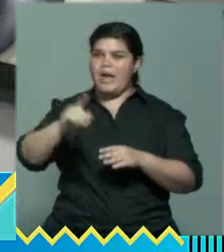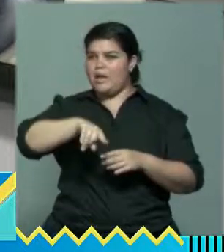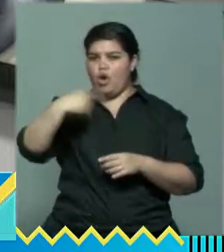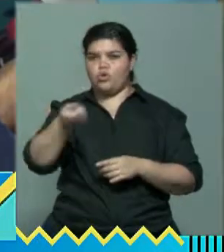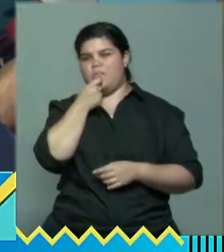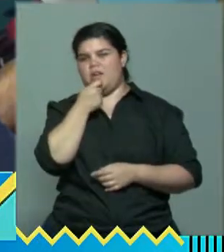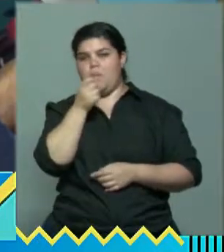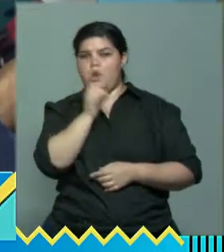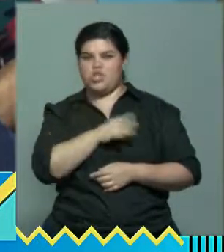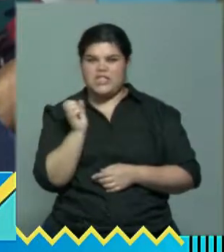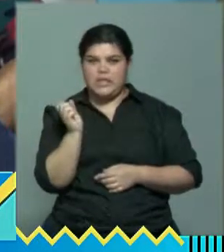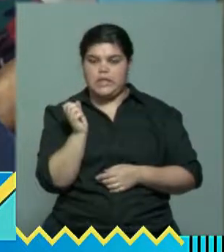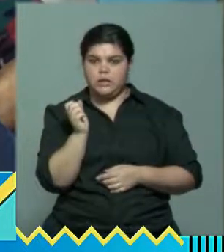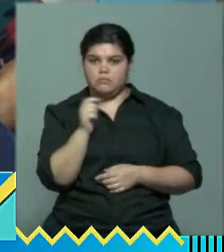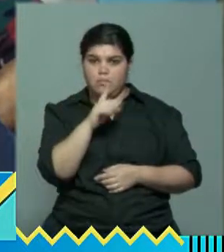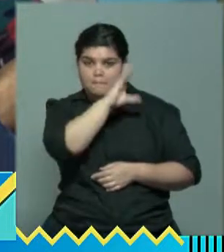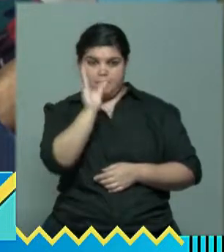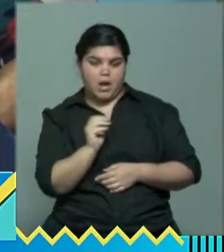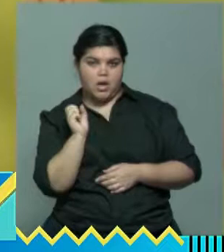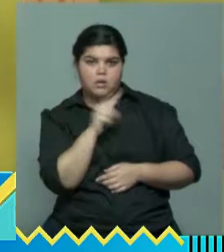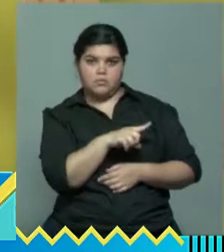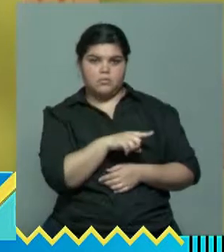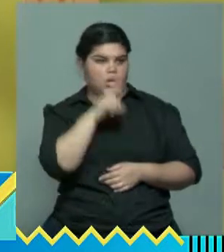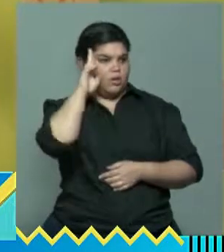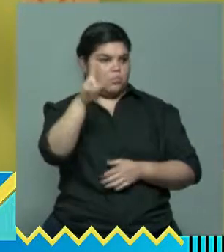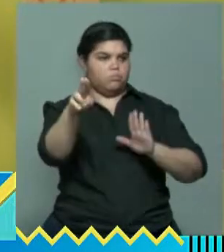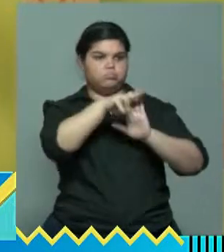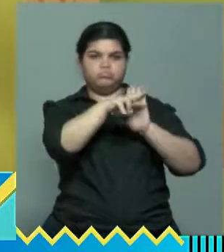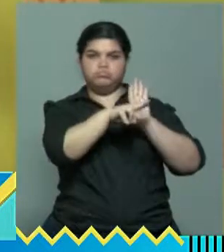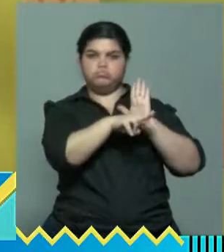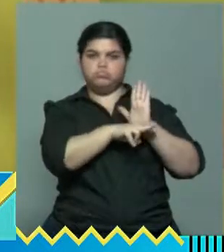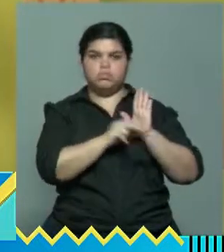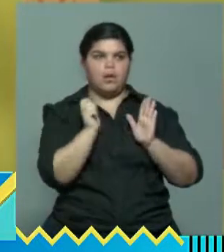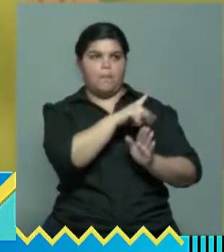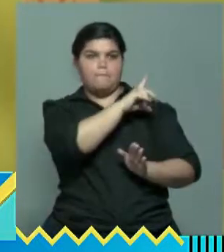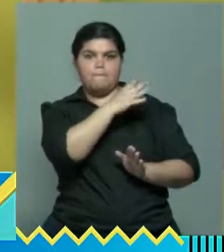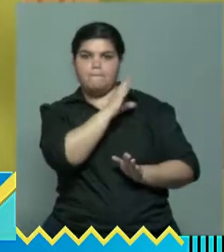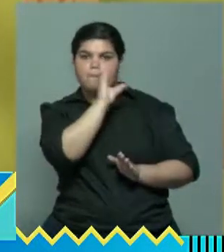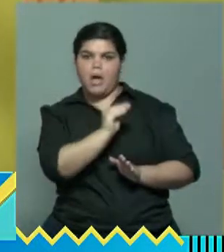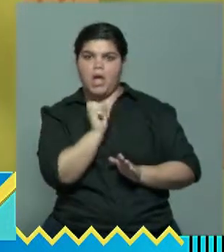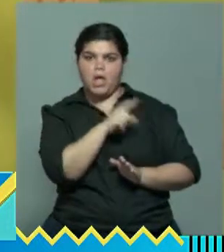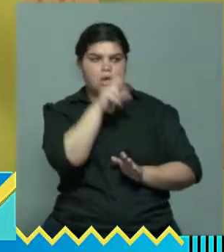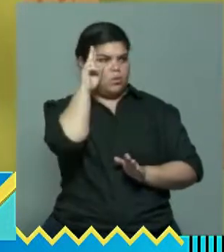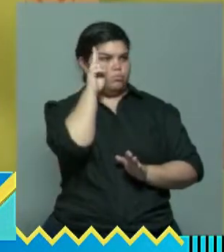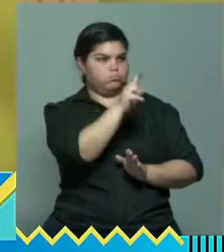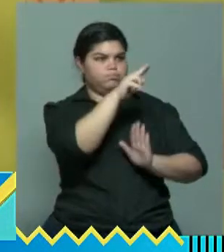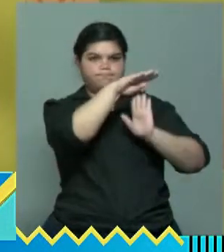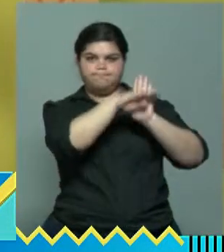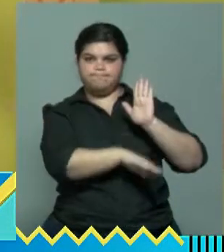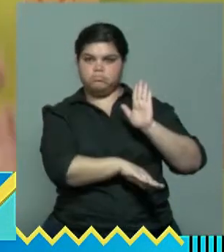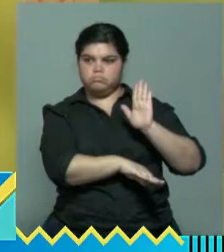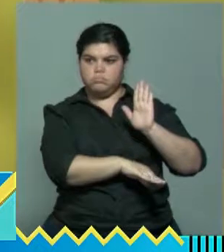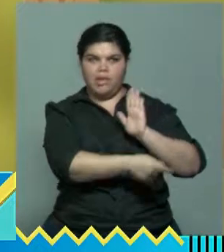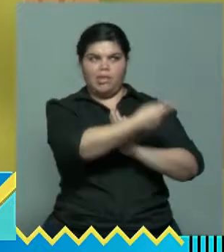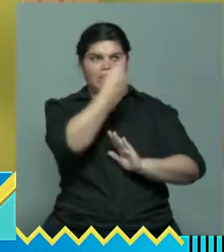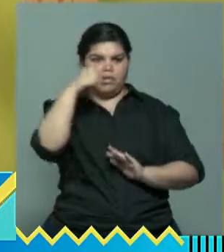Chile, puntualmente vemos que respetamos todas las normas de tránsito que se dan en el país vecino y resulta que venimos acá y ya no